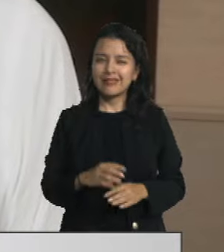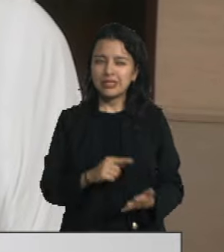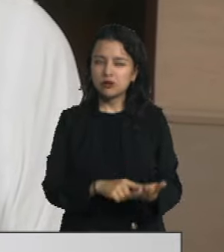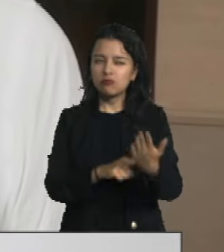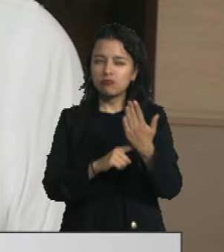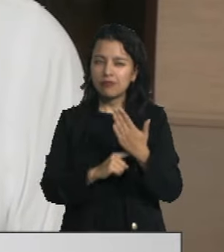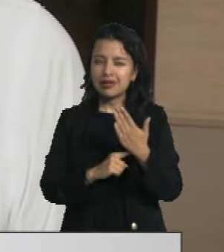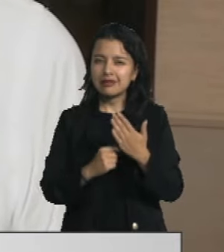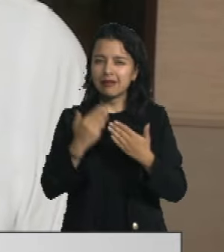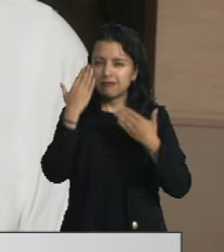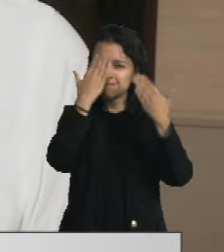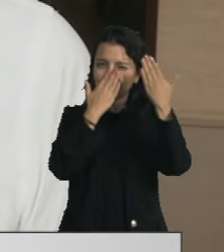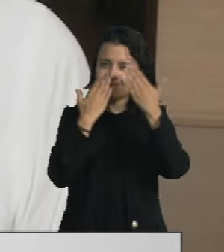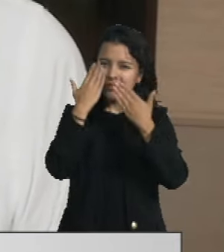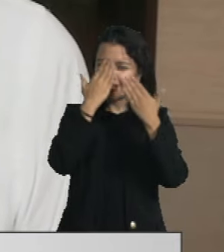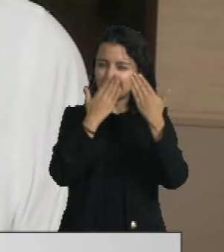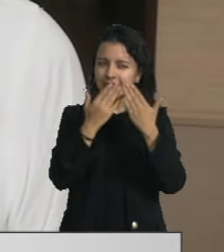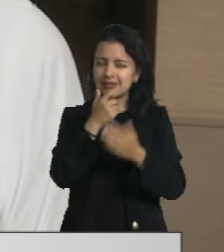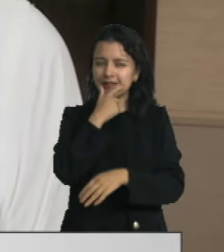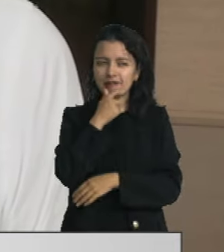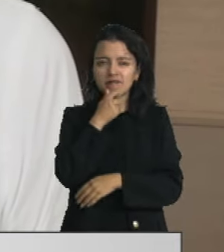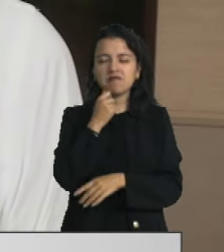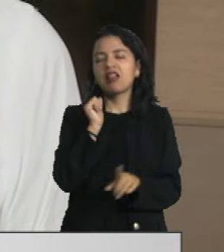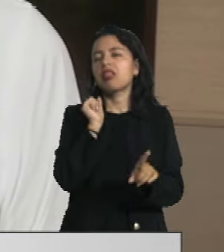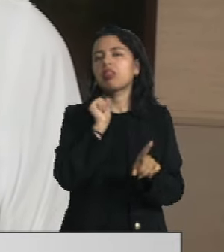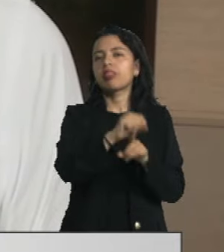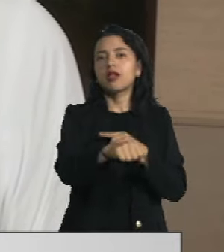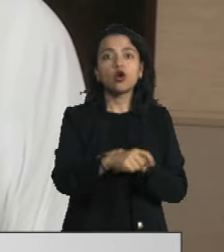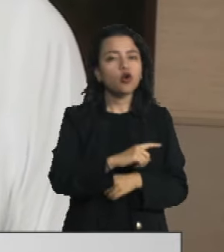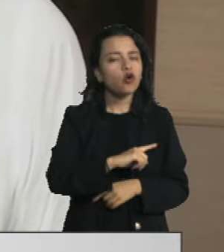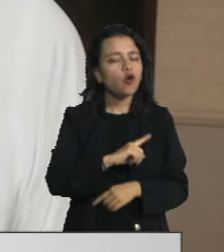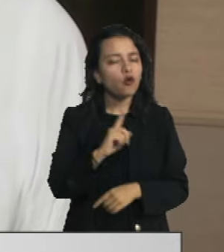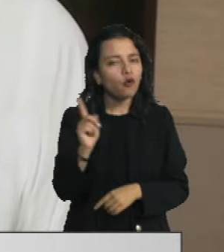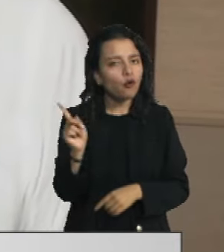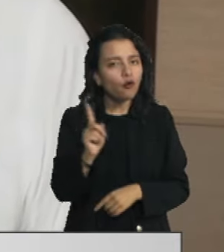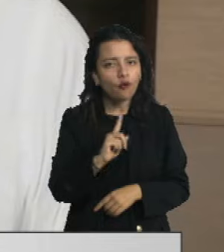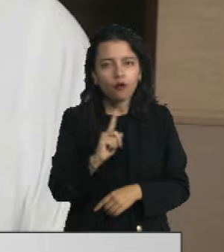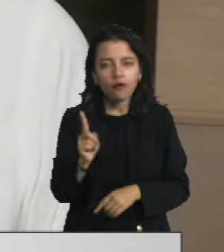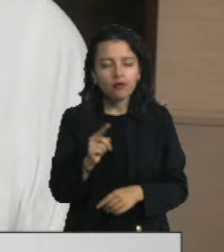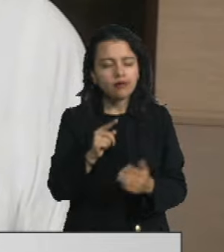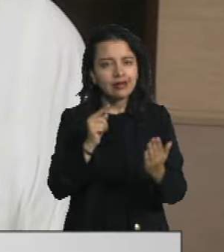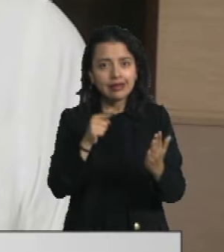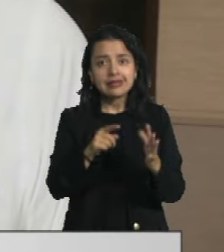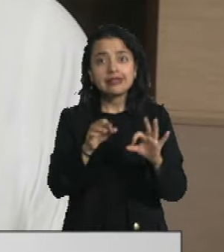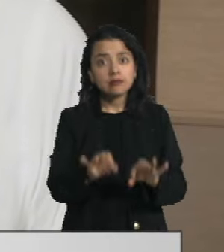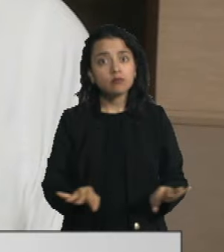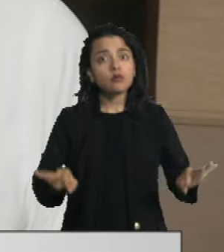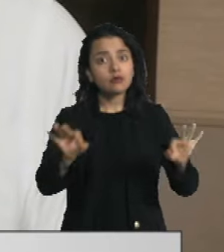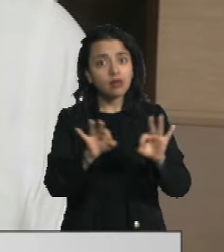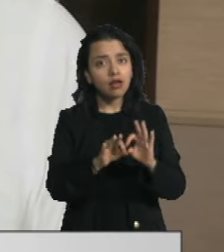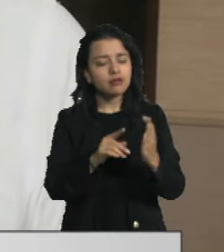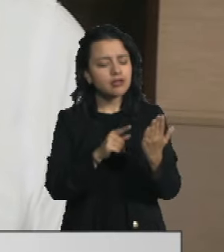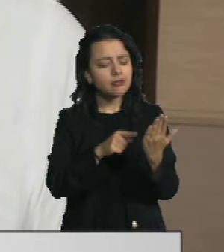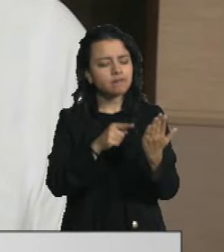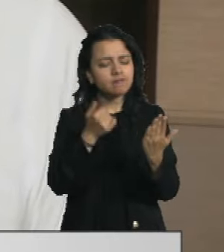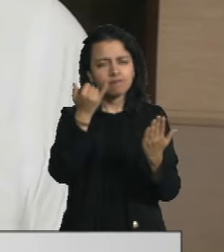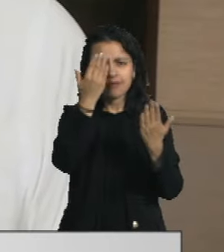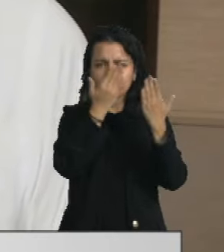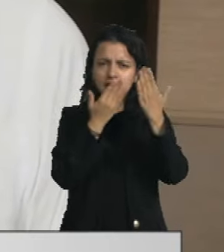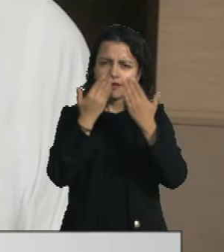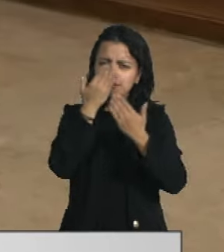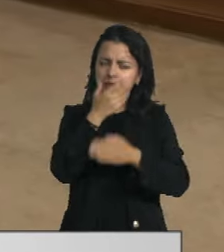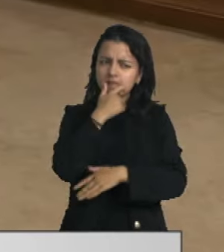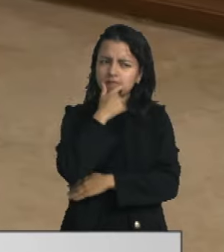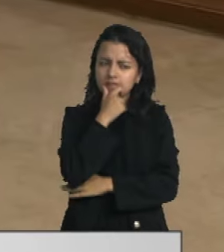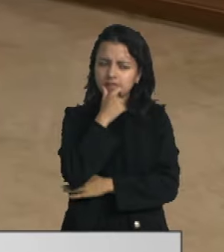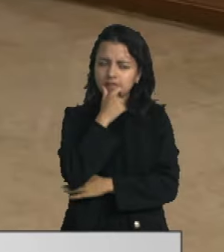los tenemos que analizar, los tenemos que estudiar, no los podemos de ninguna manera disminuir su importancia y su verdadera